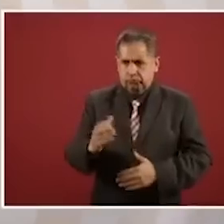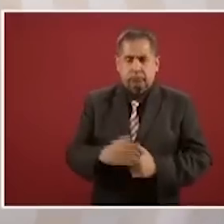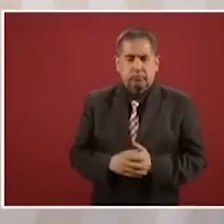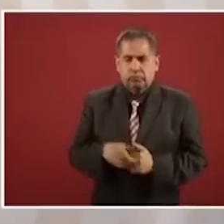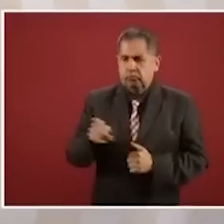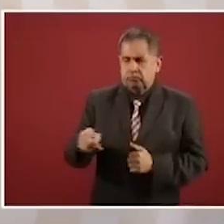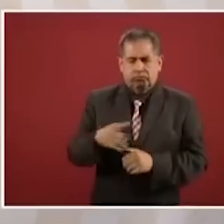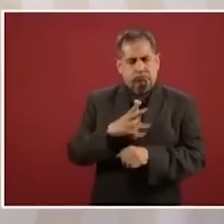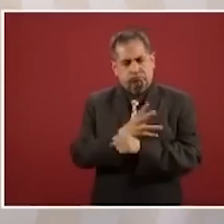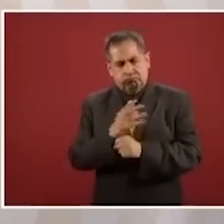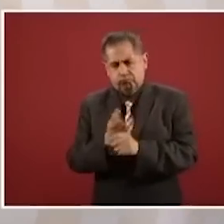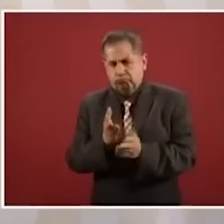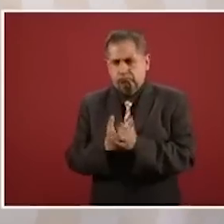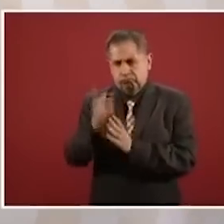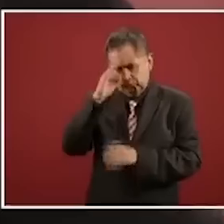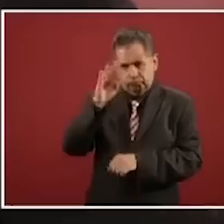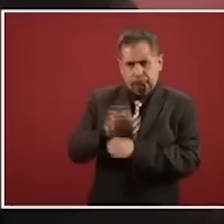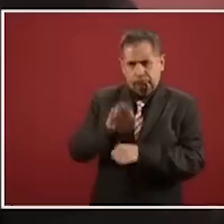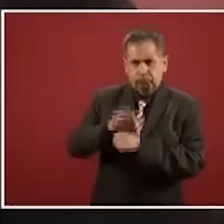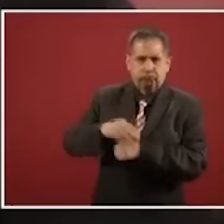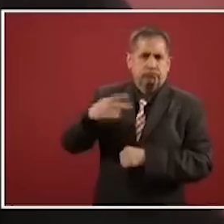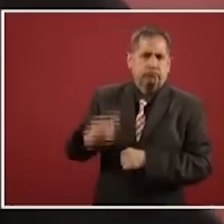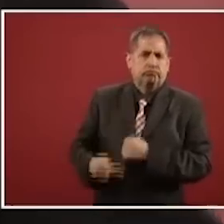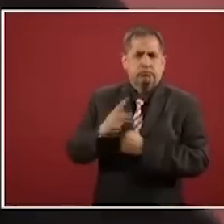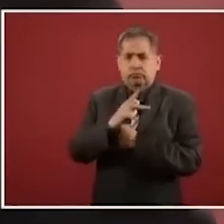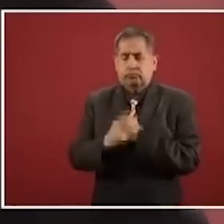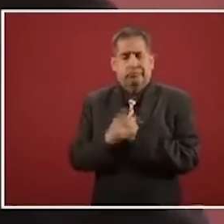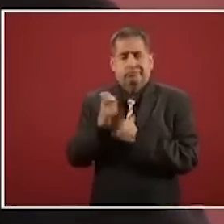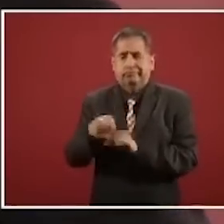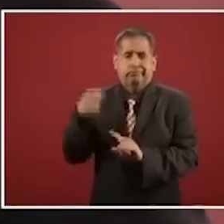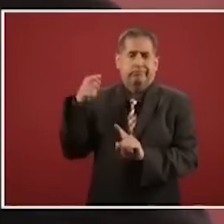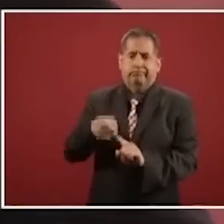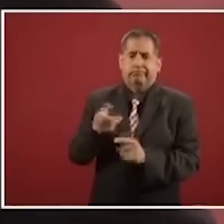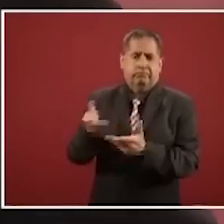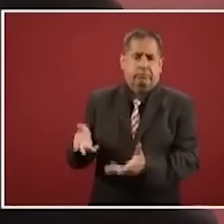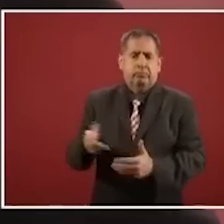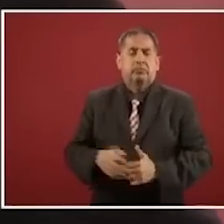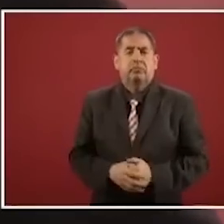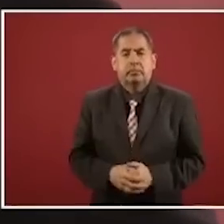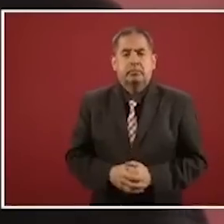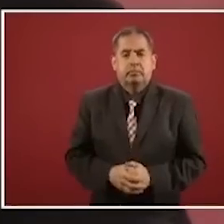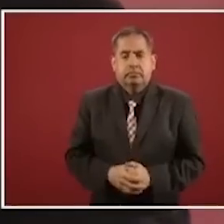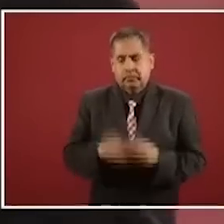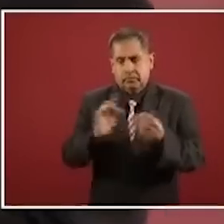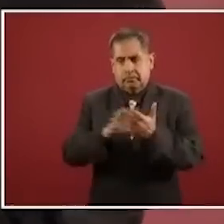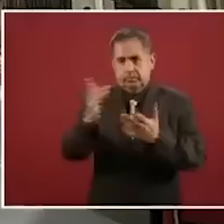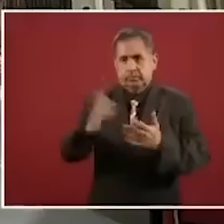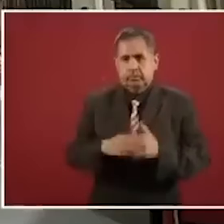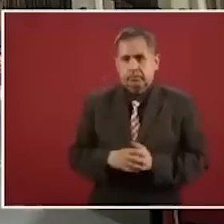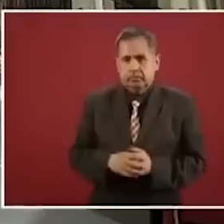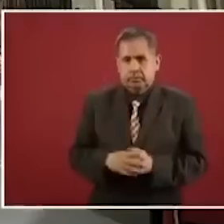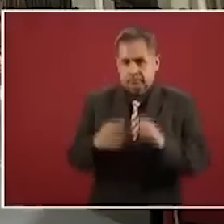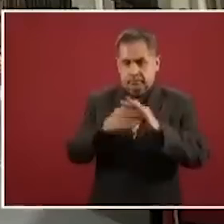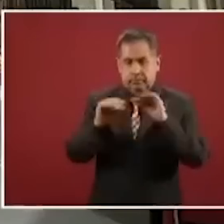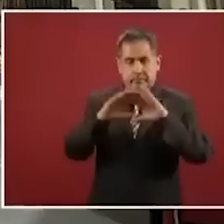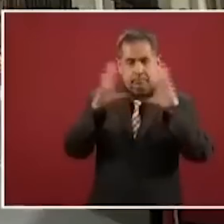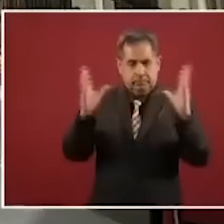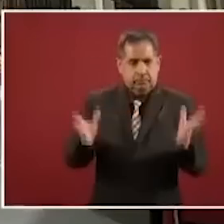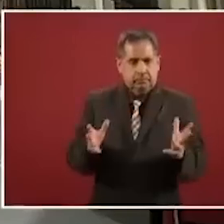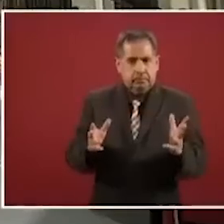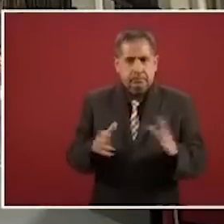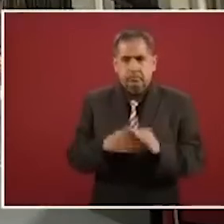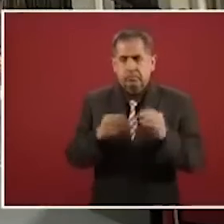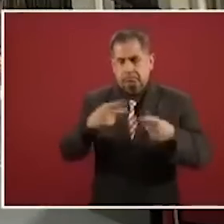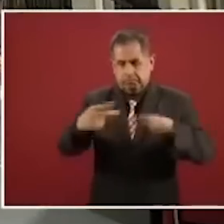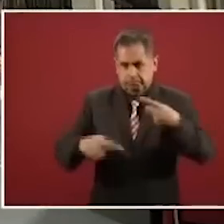está actuando pues para defender los intereses de nuestro país, eso es el objetivo. Muchas gracias. Bueno, quería yo hacer este preámbulo y